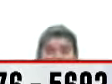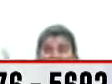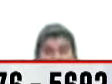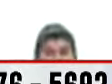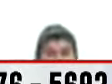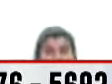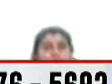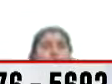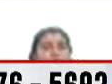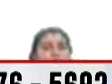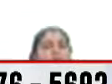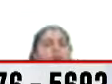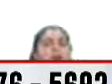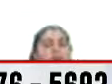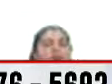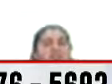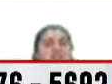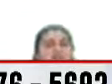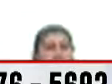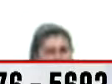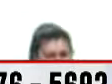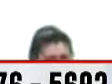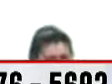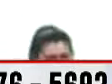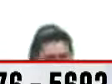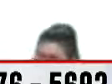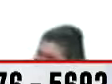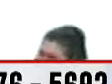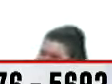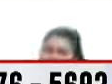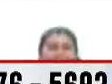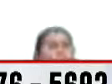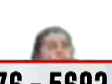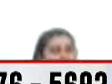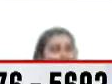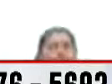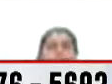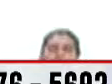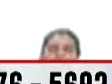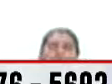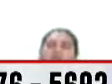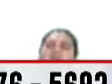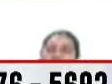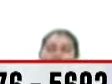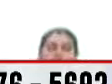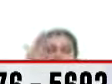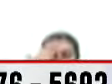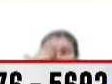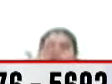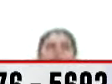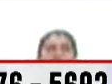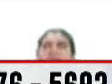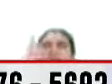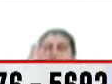un cheque blanco. ¿Para qué? Para que decida cómo viene sobre la educación, las universidades, la ciencia, el INTI, la cultura, el Servicio